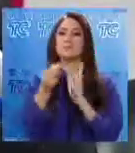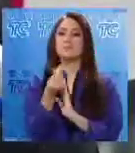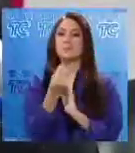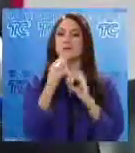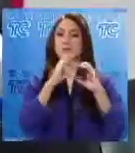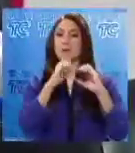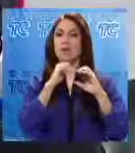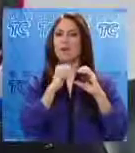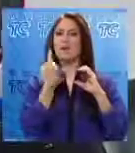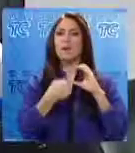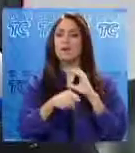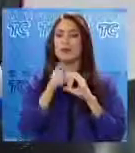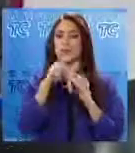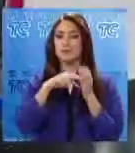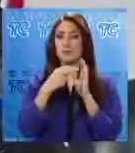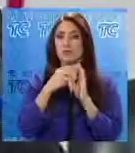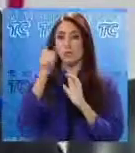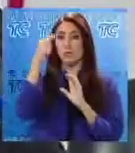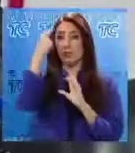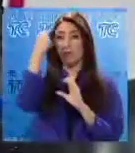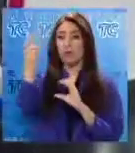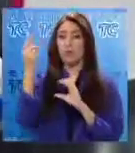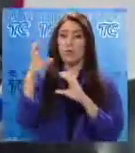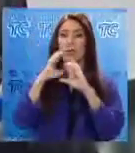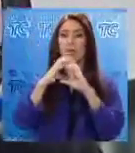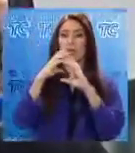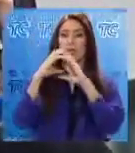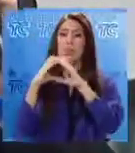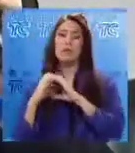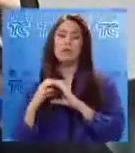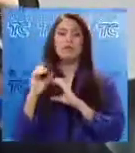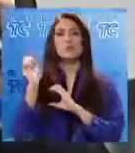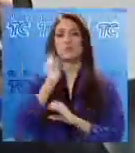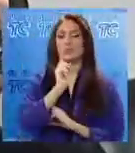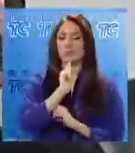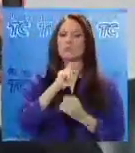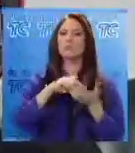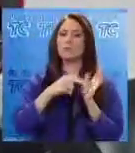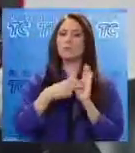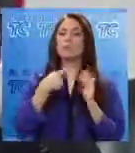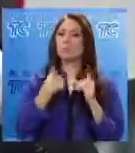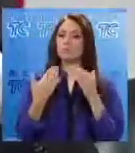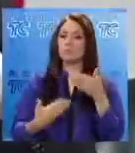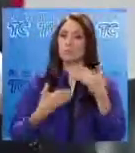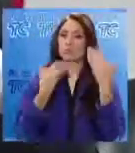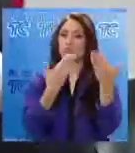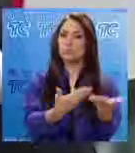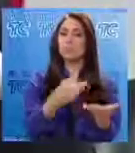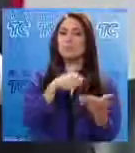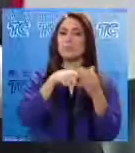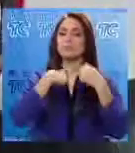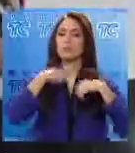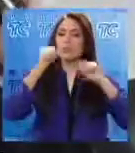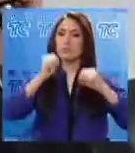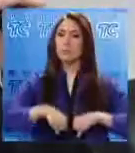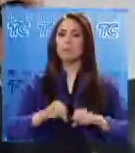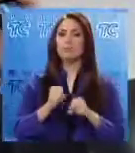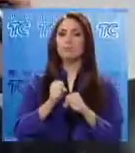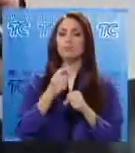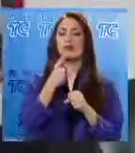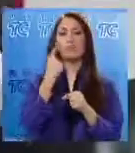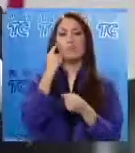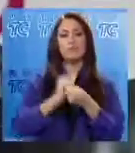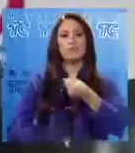representarían una carga financiera a la ciudad. Por eso es una propuesta que permitiría cubrir en